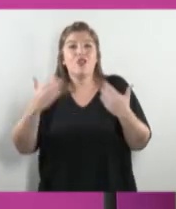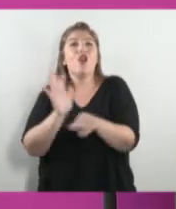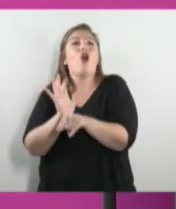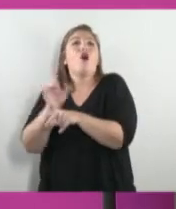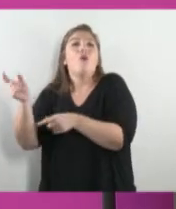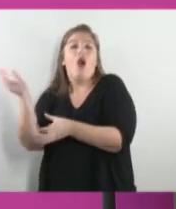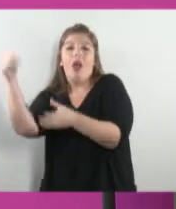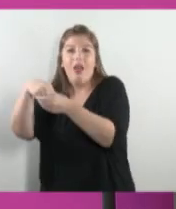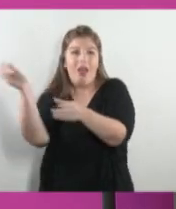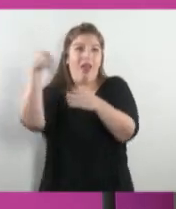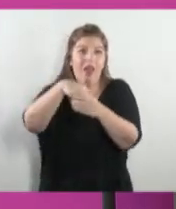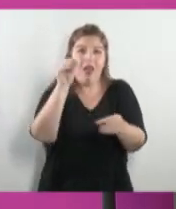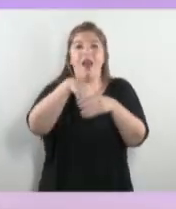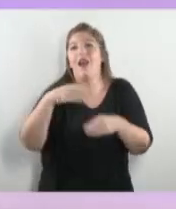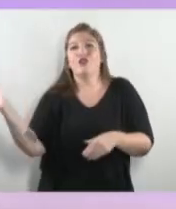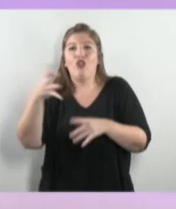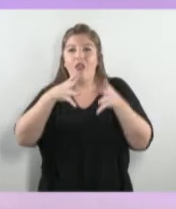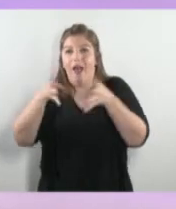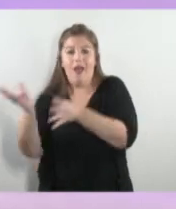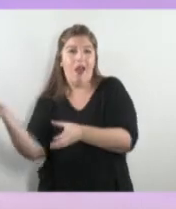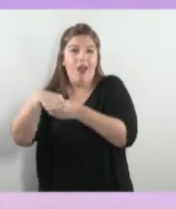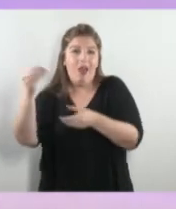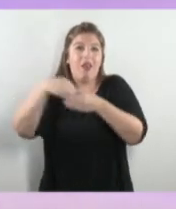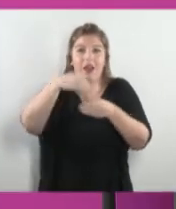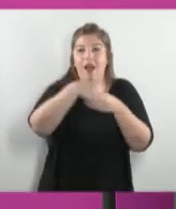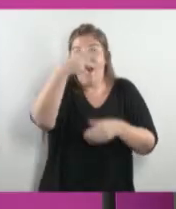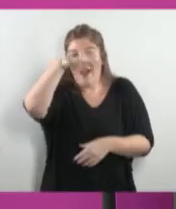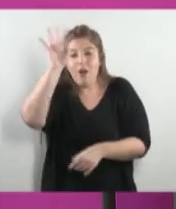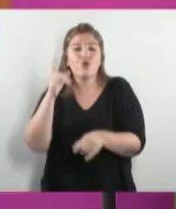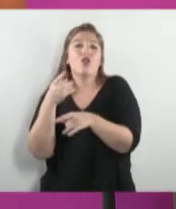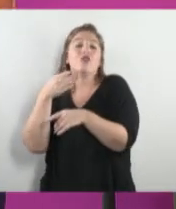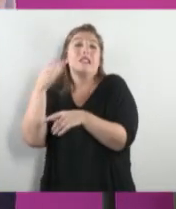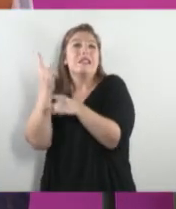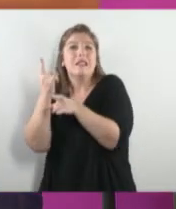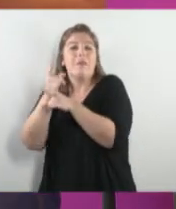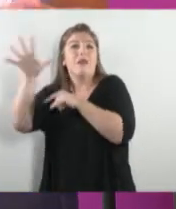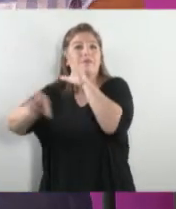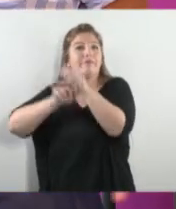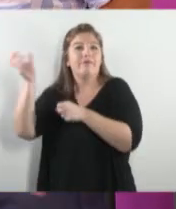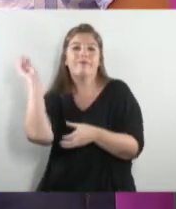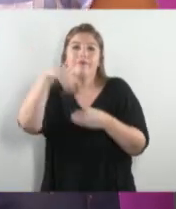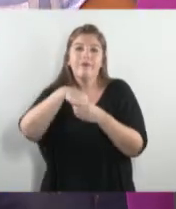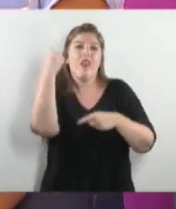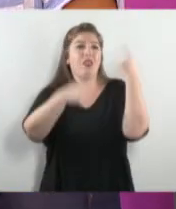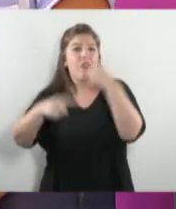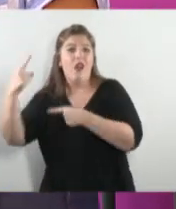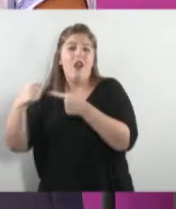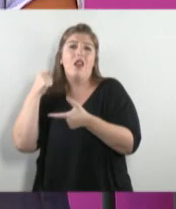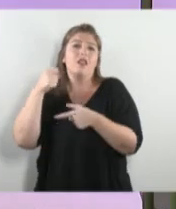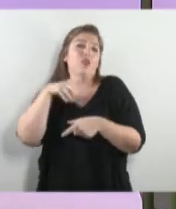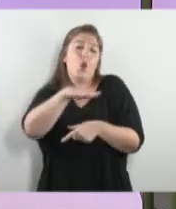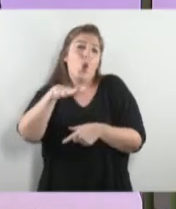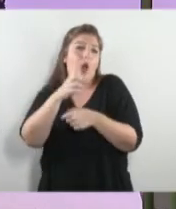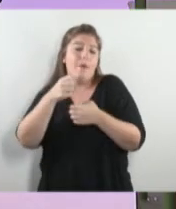batalla, literalmente. Totalmente. Y siempre lo tenían, lo llevaban a diferentes lugares de choque,